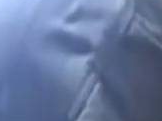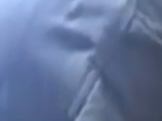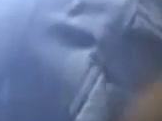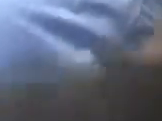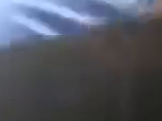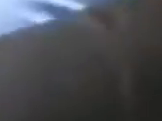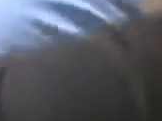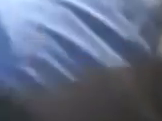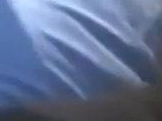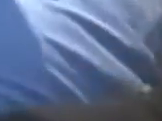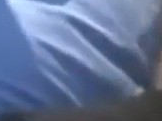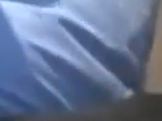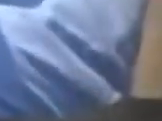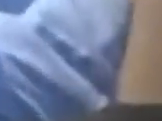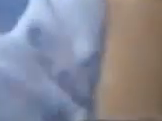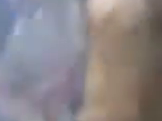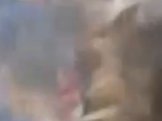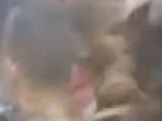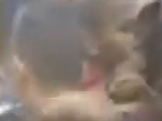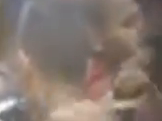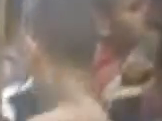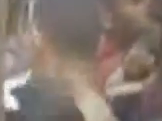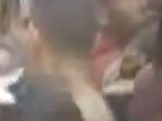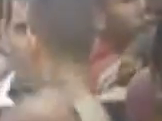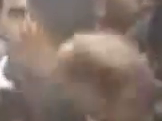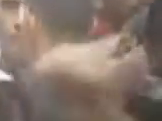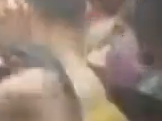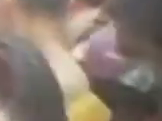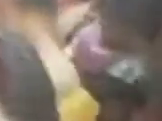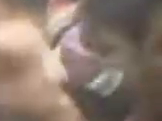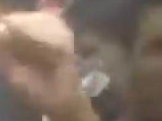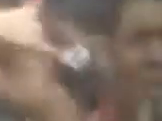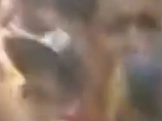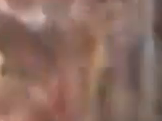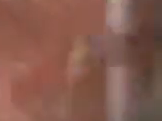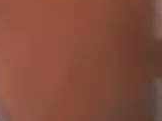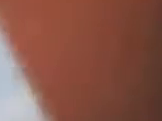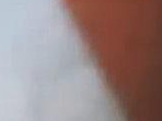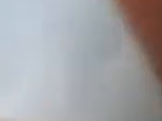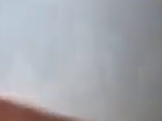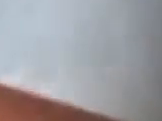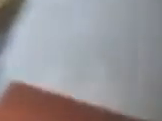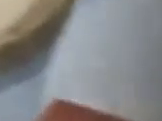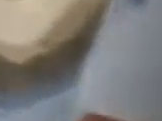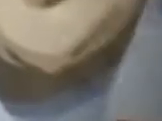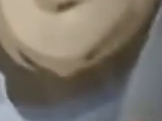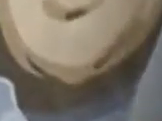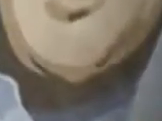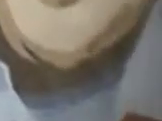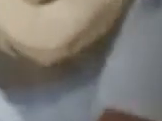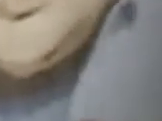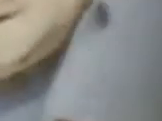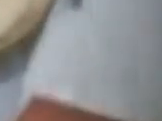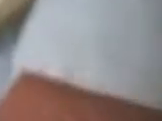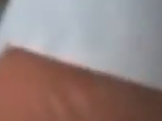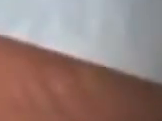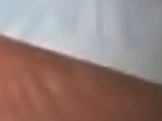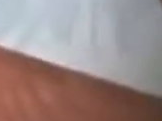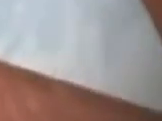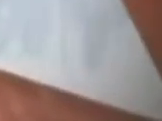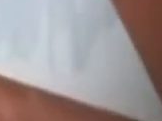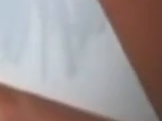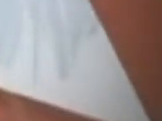nuestro comandante Chávez nuestra Revolución sigue dando fruto la presencia amorosa de ustedes solidaria de